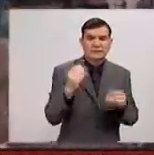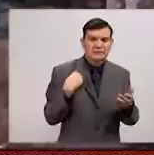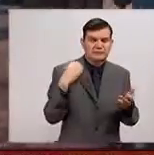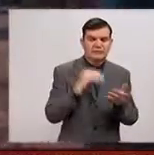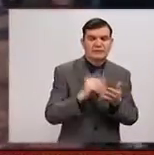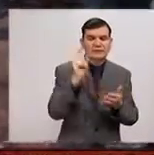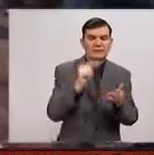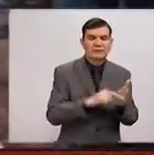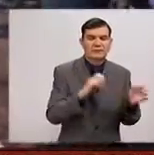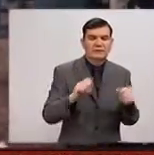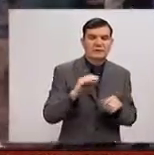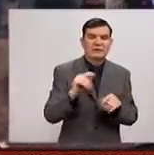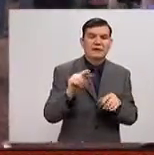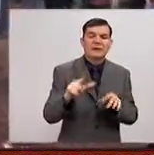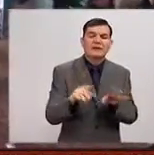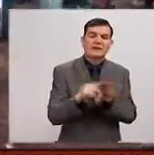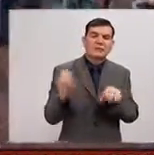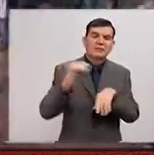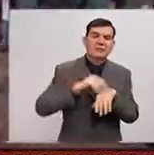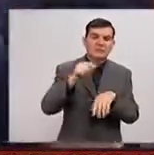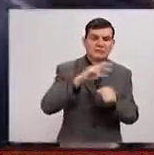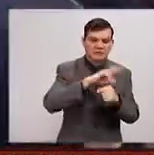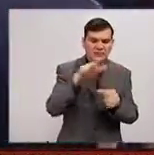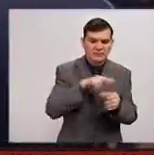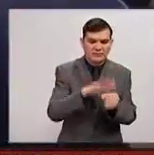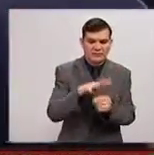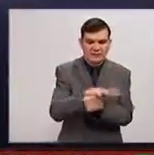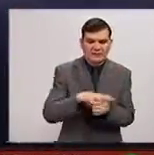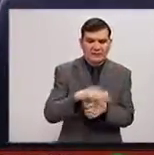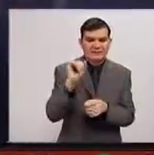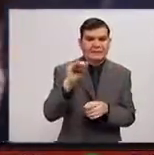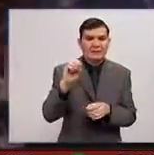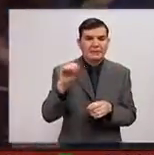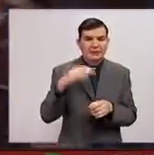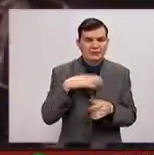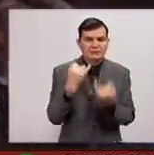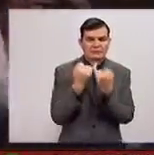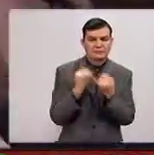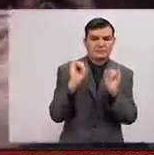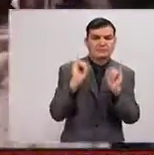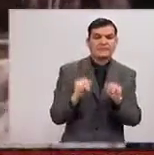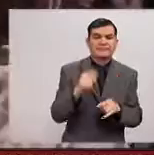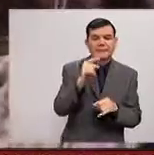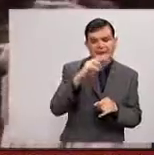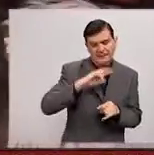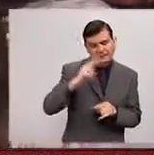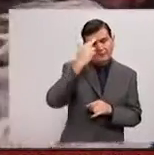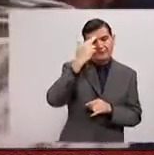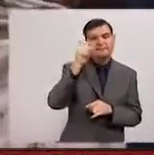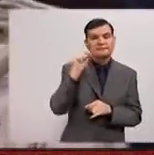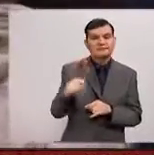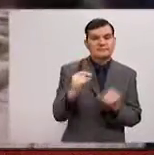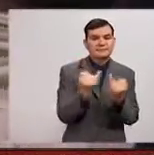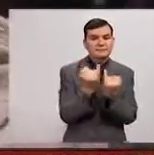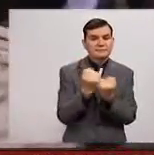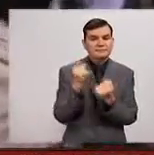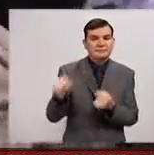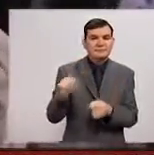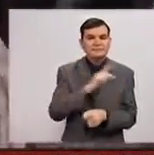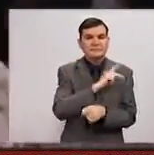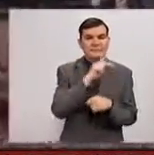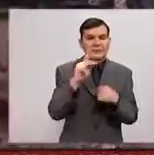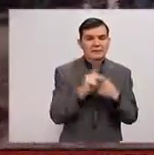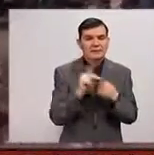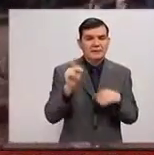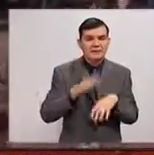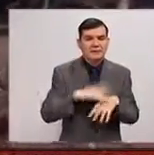en 1947 como República Islámica después de su independencia. Y hay que recordar también que es uno de los países no